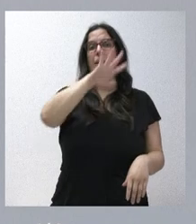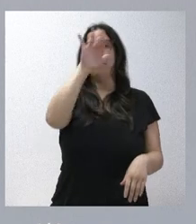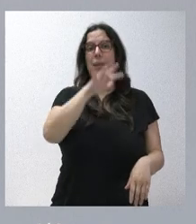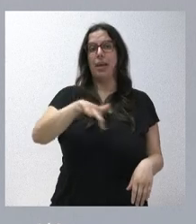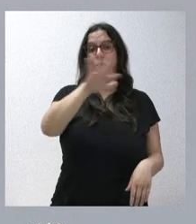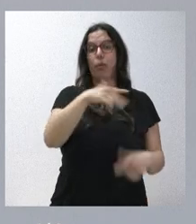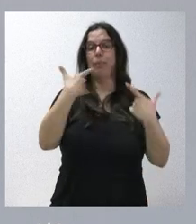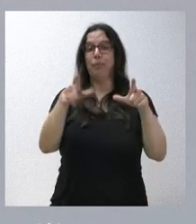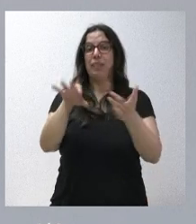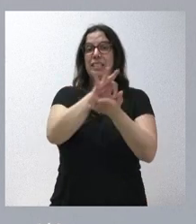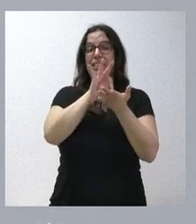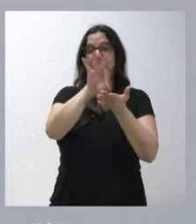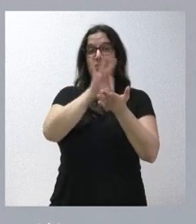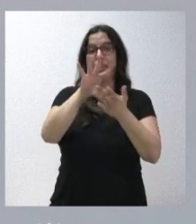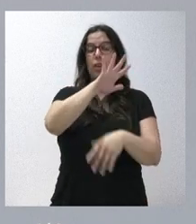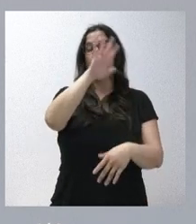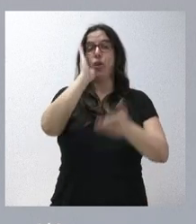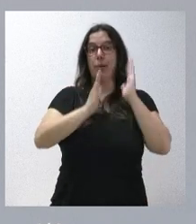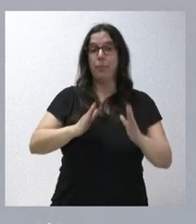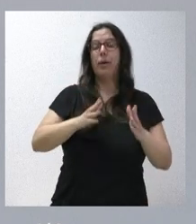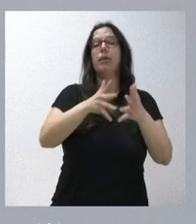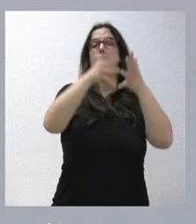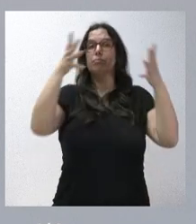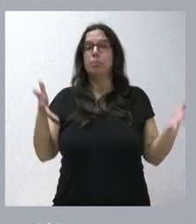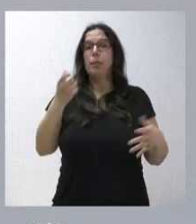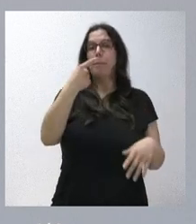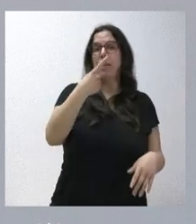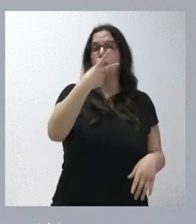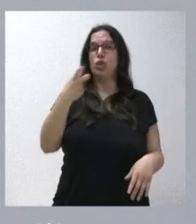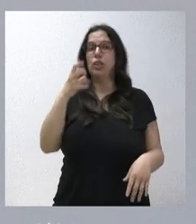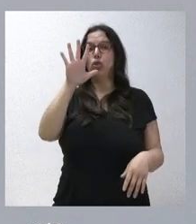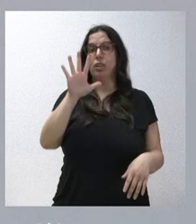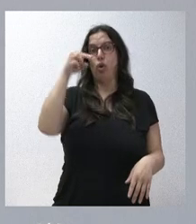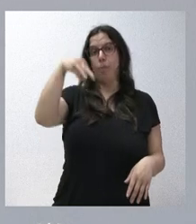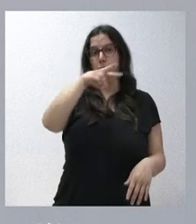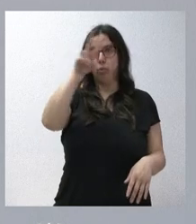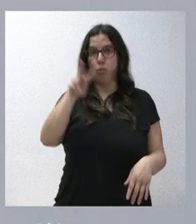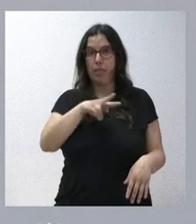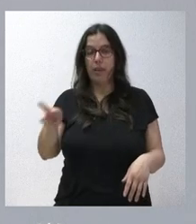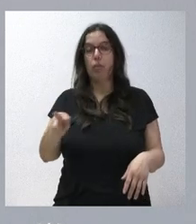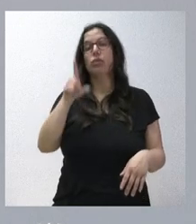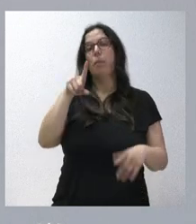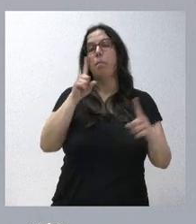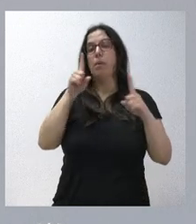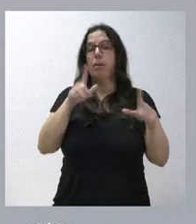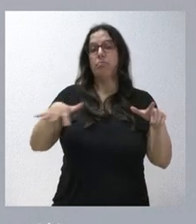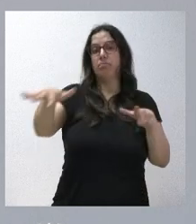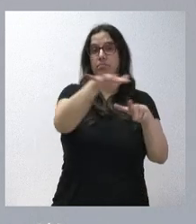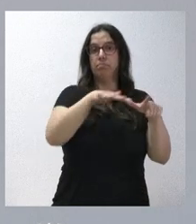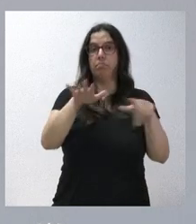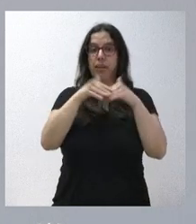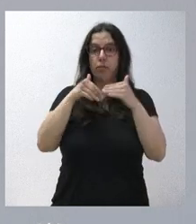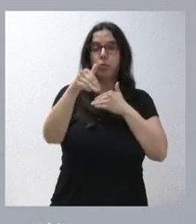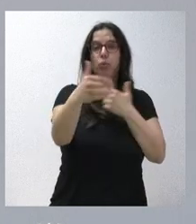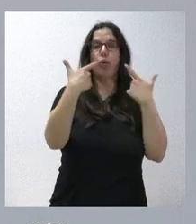servicio de rehabilitación se ampliará hasta alcanzar los 1205 M cu y se prevé además el espacio destinado a la futura